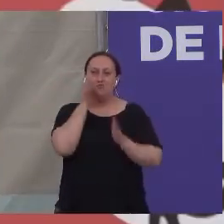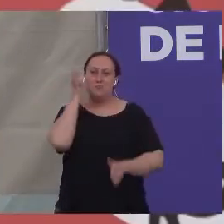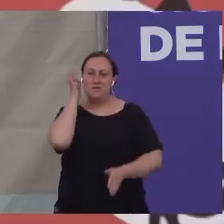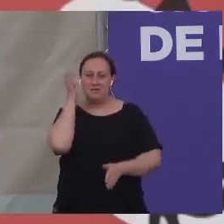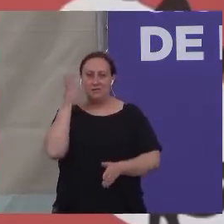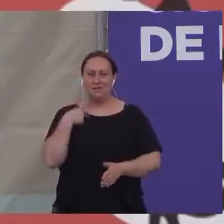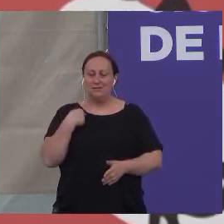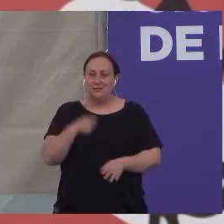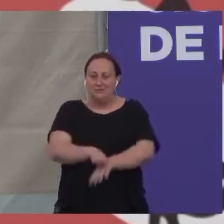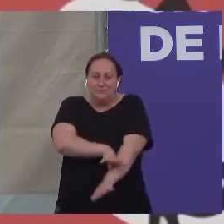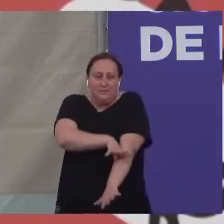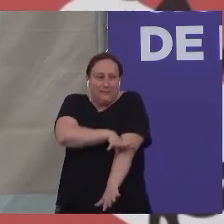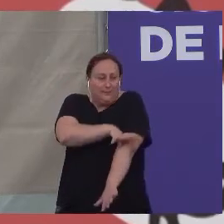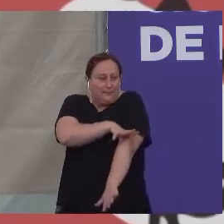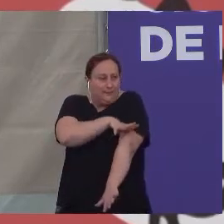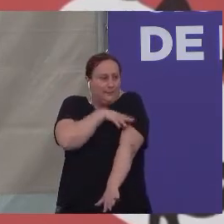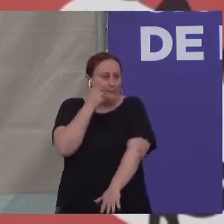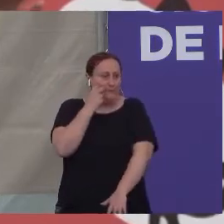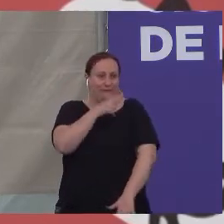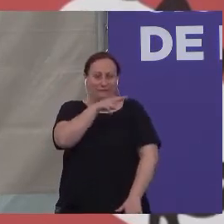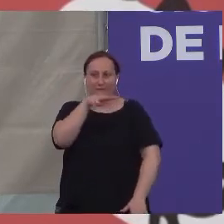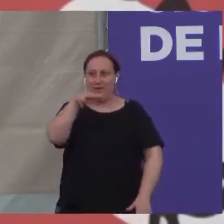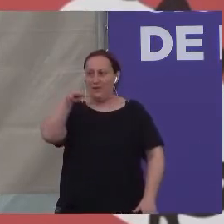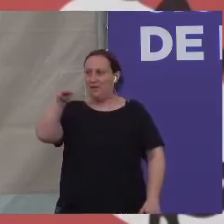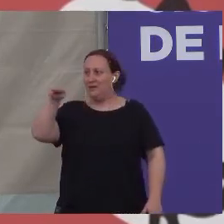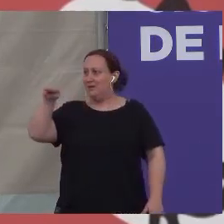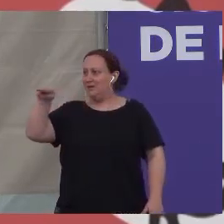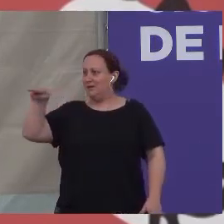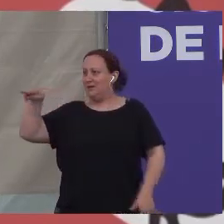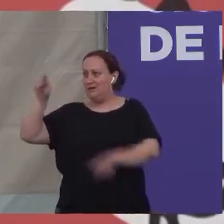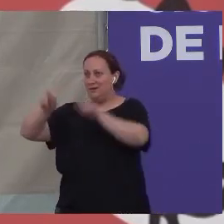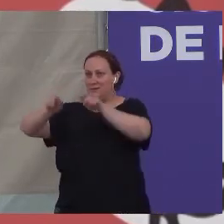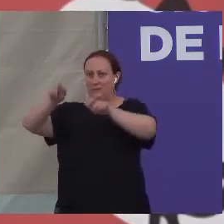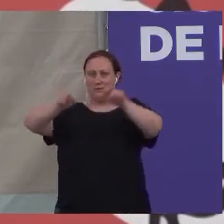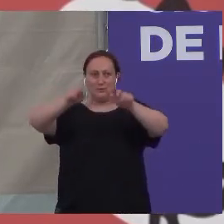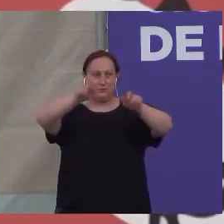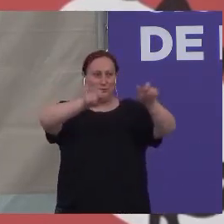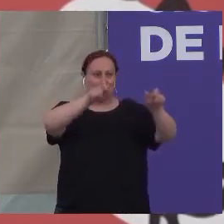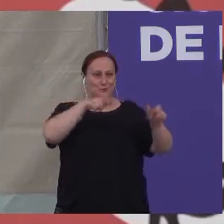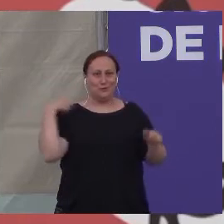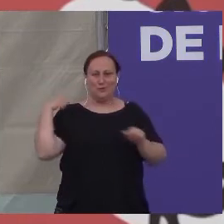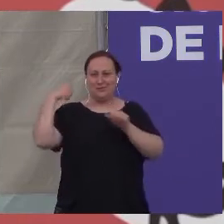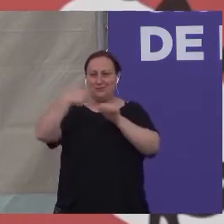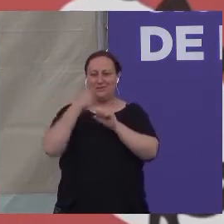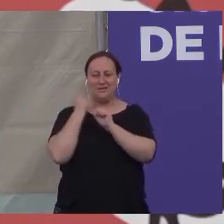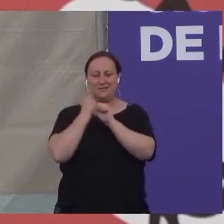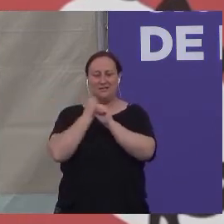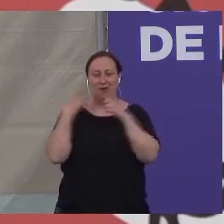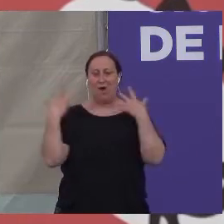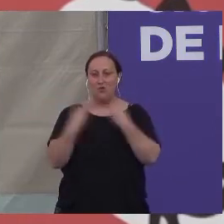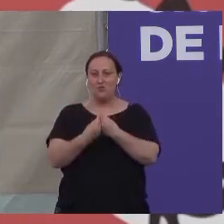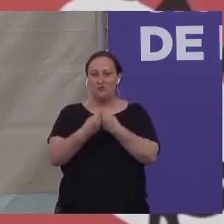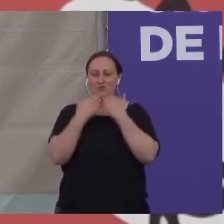estoy muy emocionada de mirar desde aquí arriba y veros a tantos y a tantas que hemos trabajado juntos y juntas.